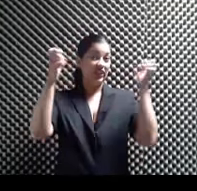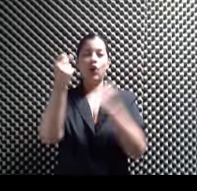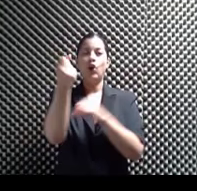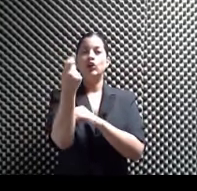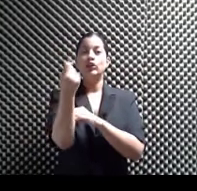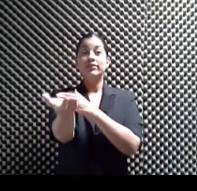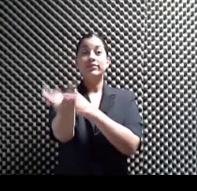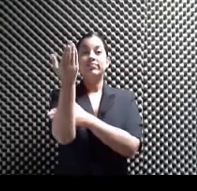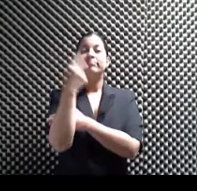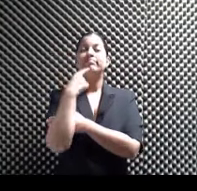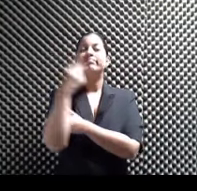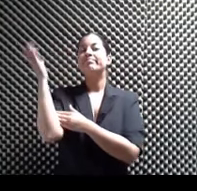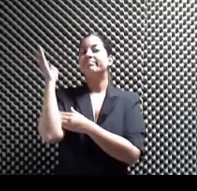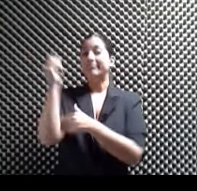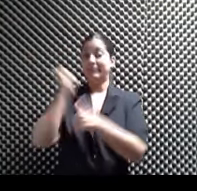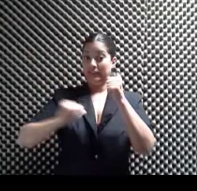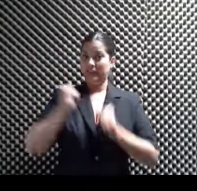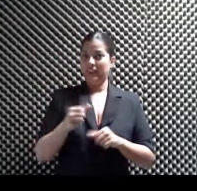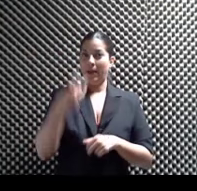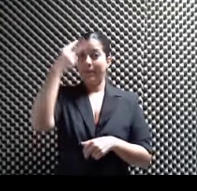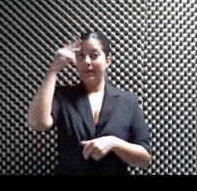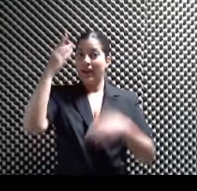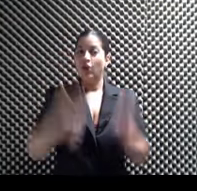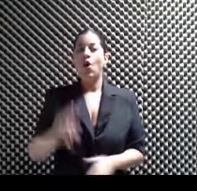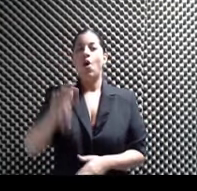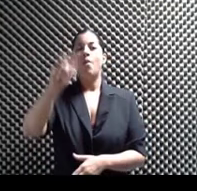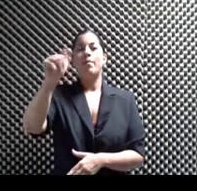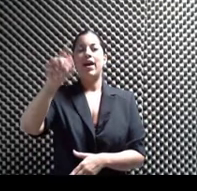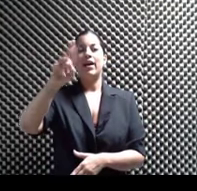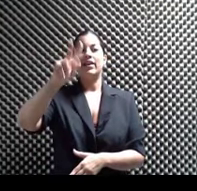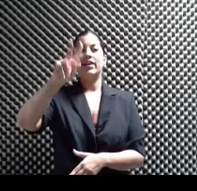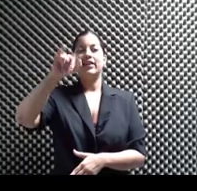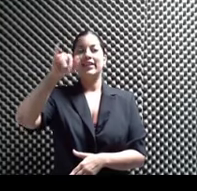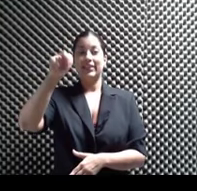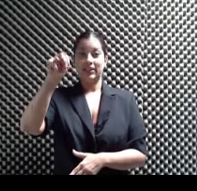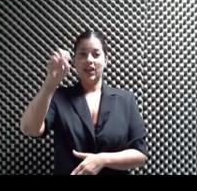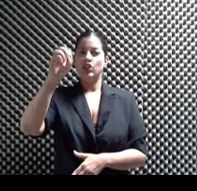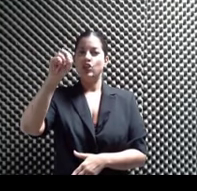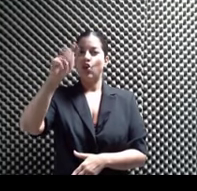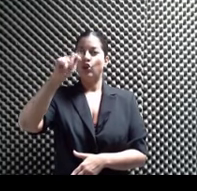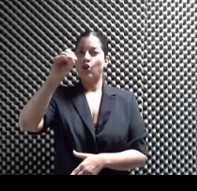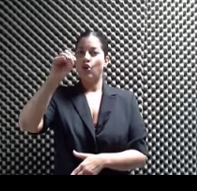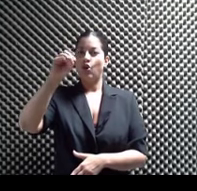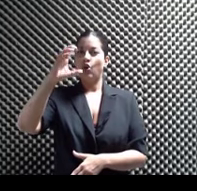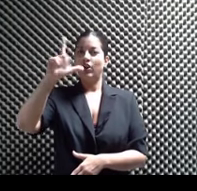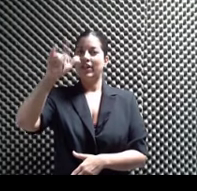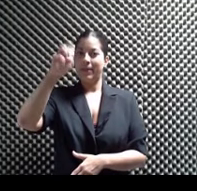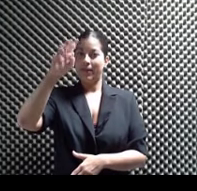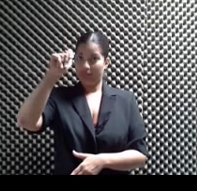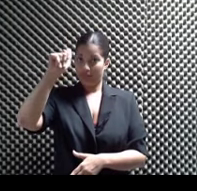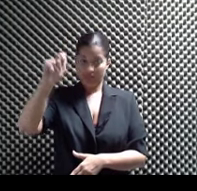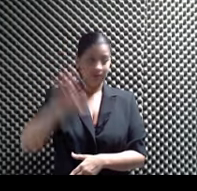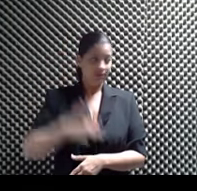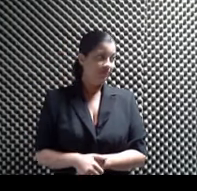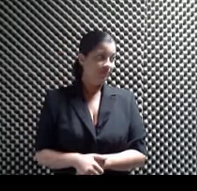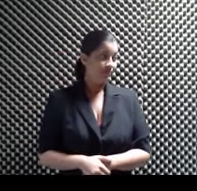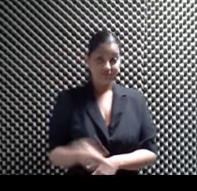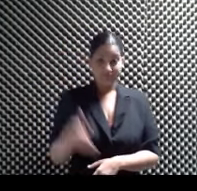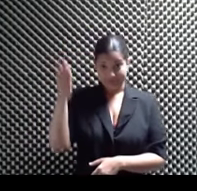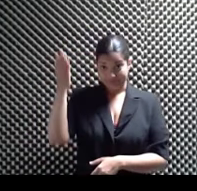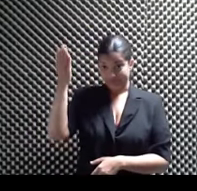una charla Con el artista mexicano Martín Soto Climent Y él Va Lo